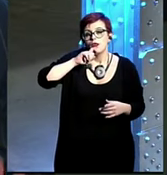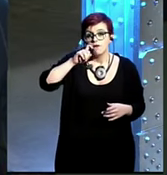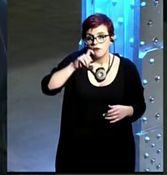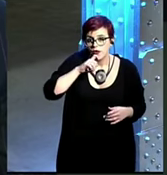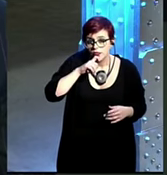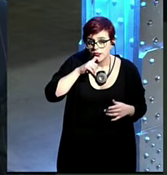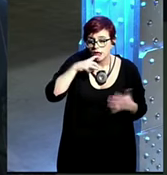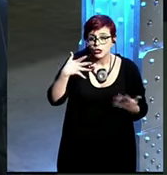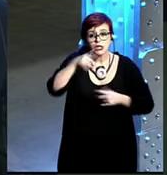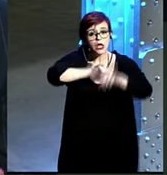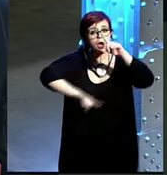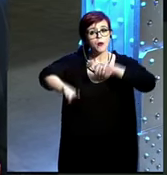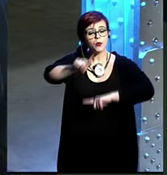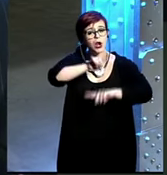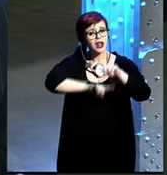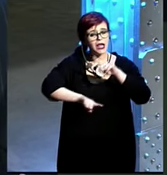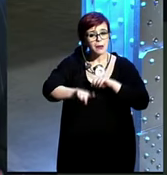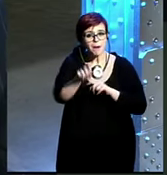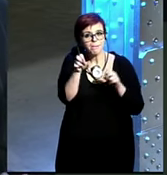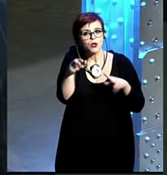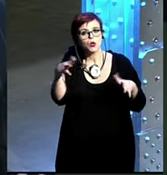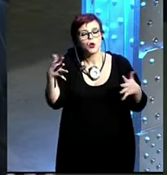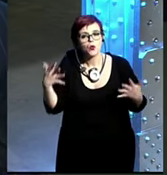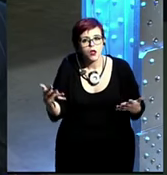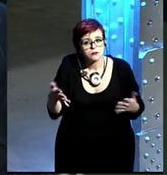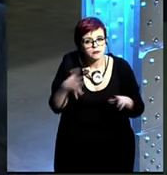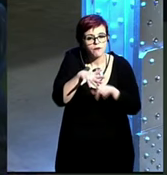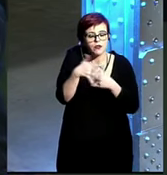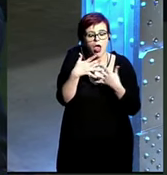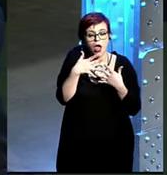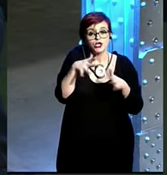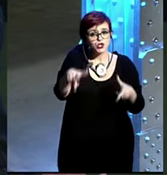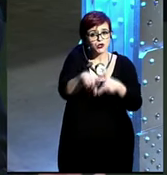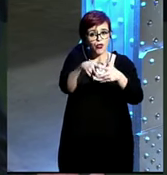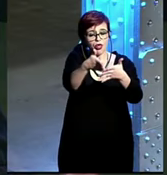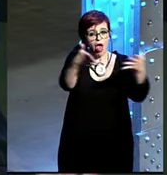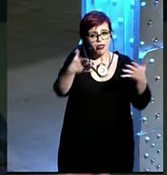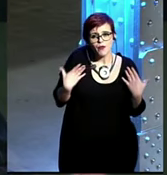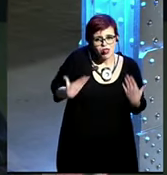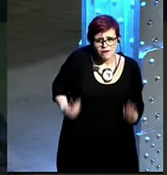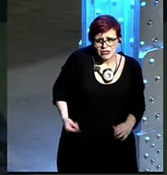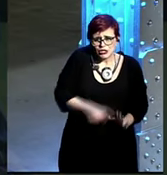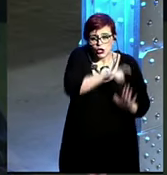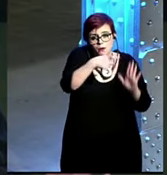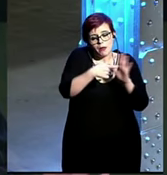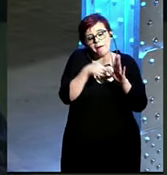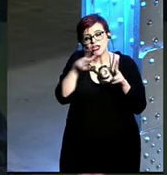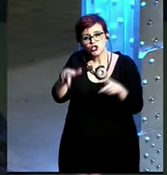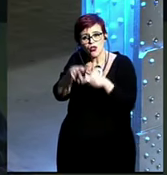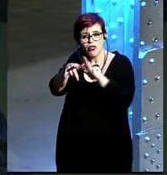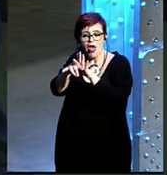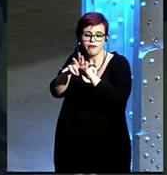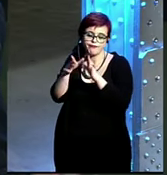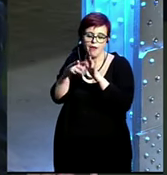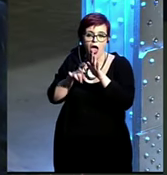problema que tenemos es que hay una depresión total en las sociedades menos avanzadas, menos